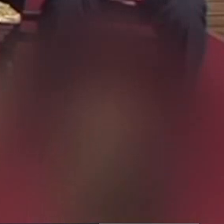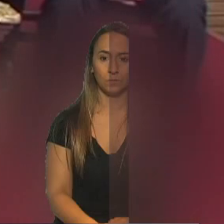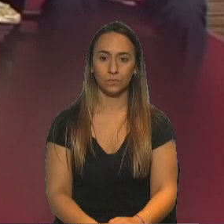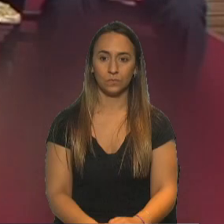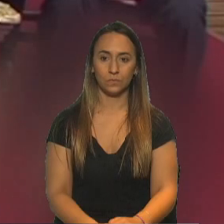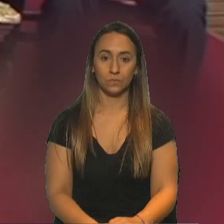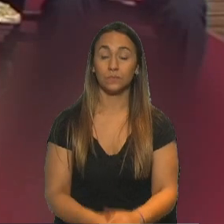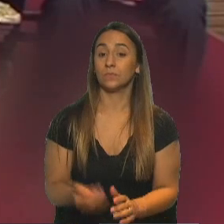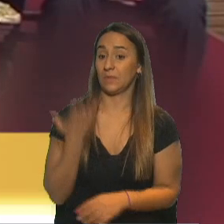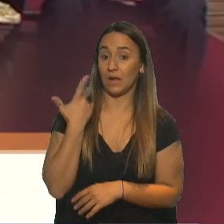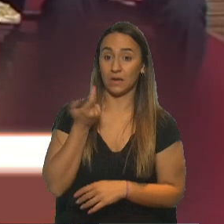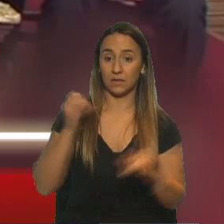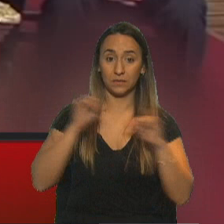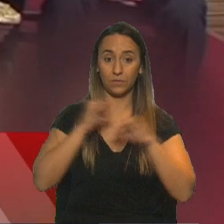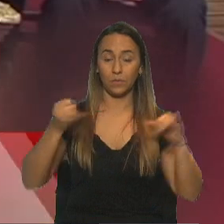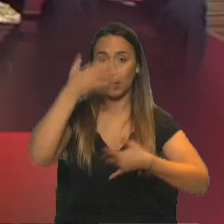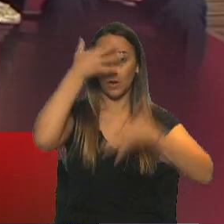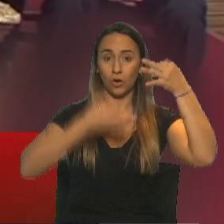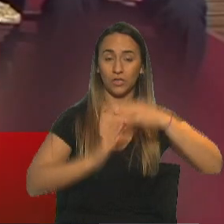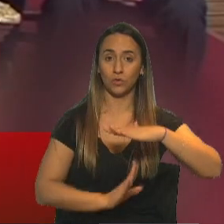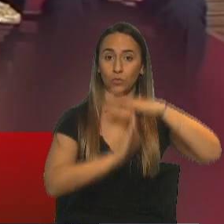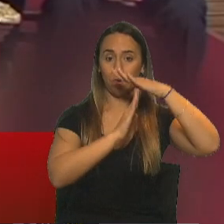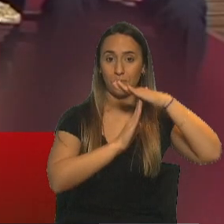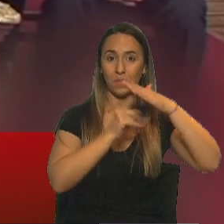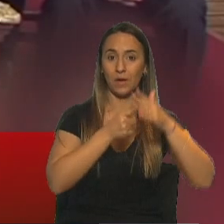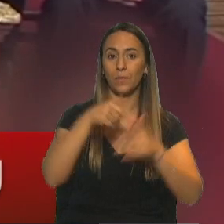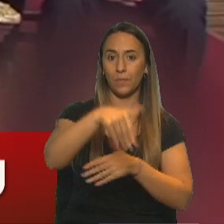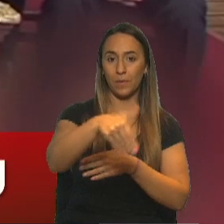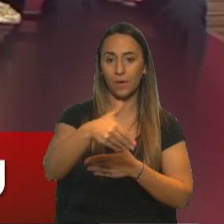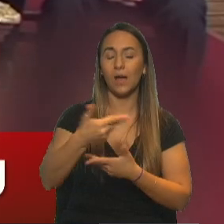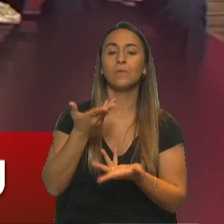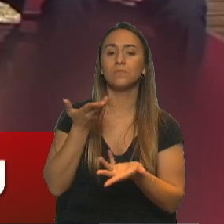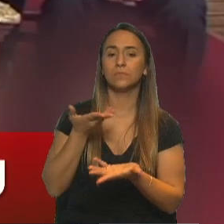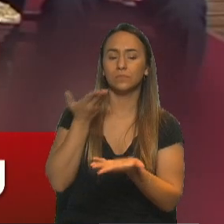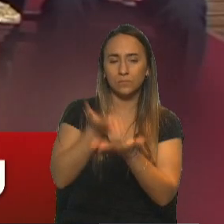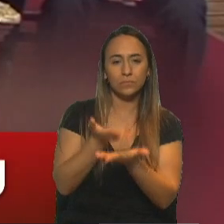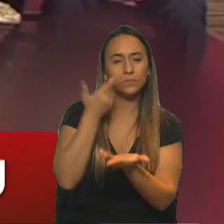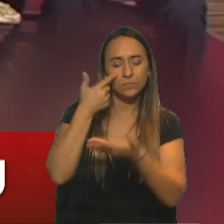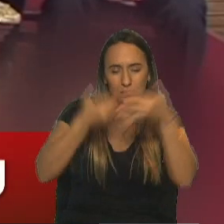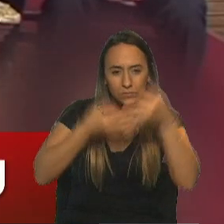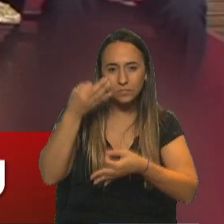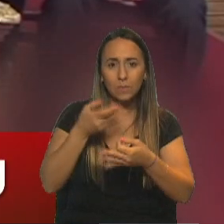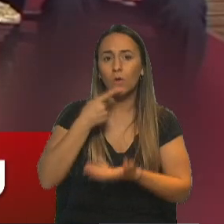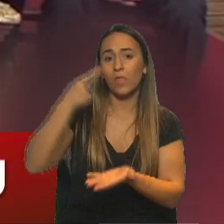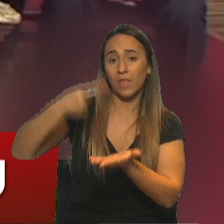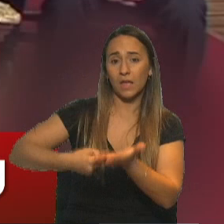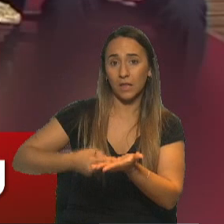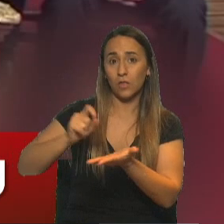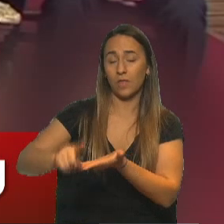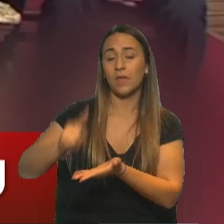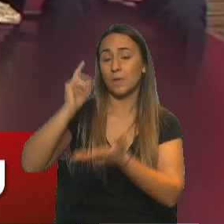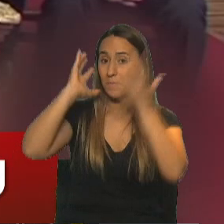Bien, la información es de último momento. La Corte Suprema de Justicia estudiará el amparo contra el DNU de Javier Milei después de la